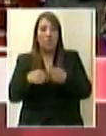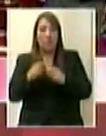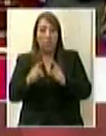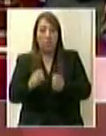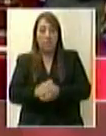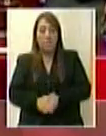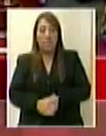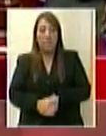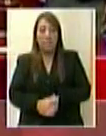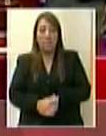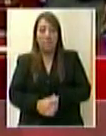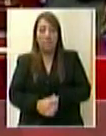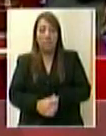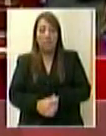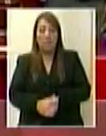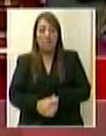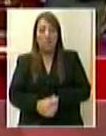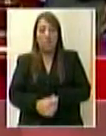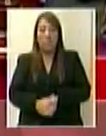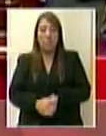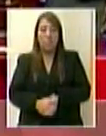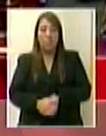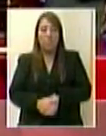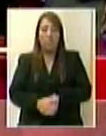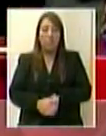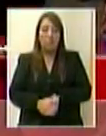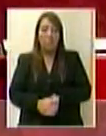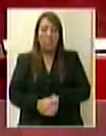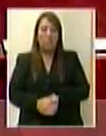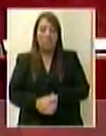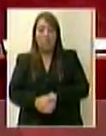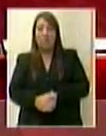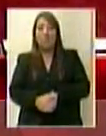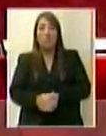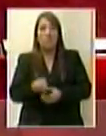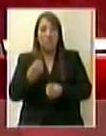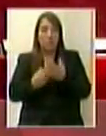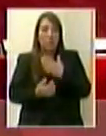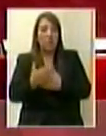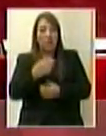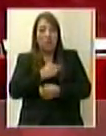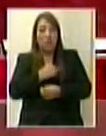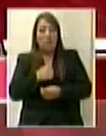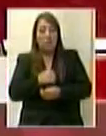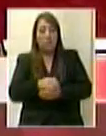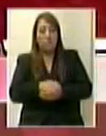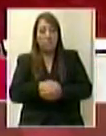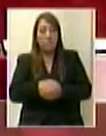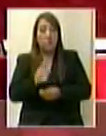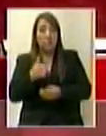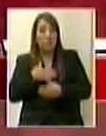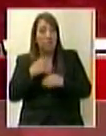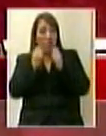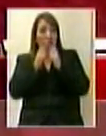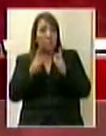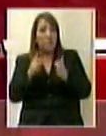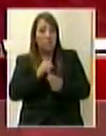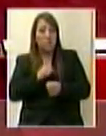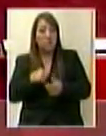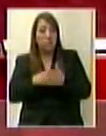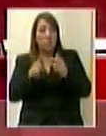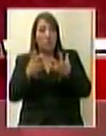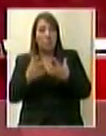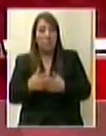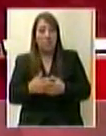si lo tiene bien congresista lescano Sí Señor Presidente buenos días a los ministros a mí me sorprende señor que